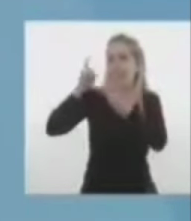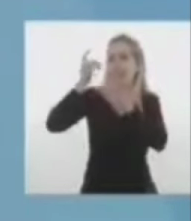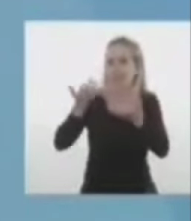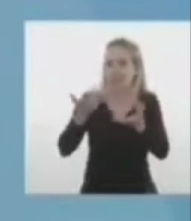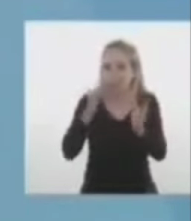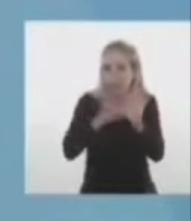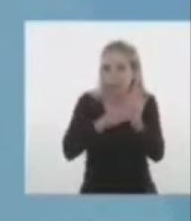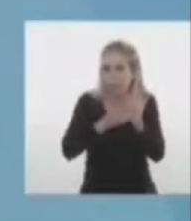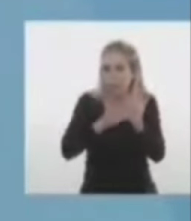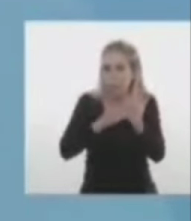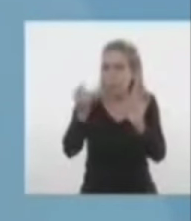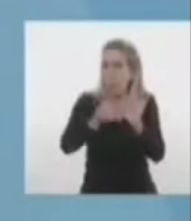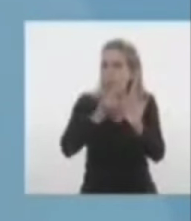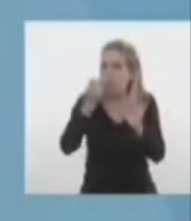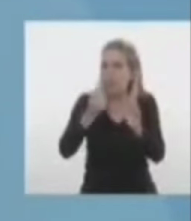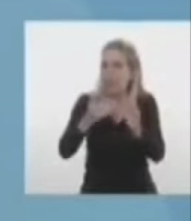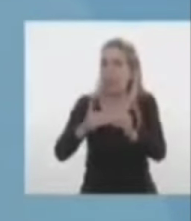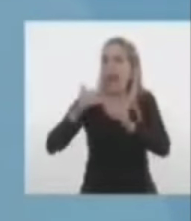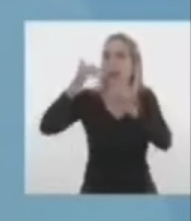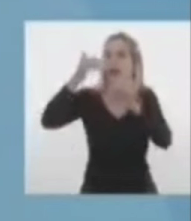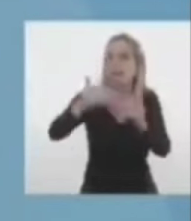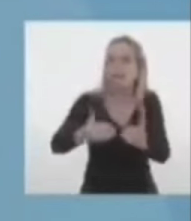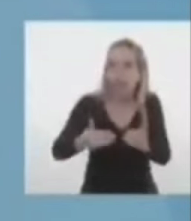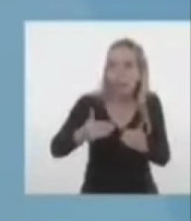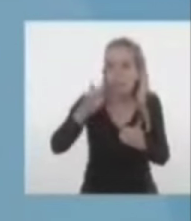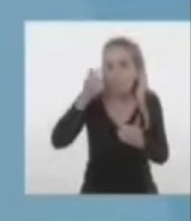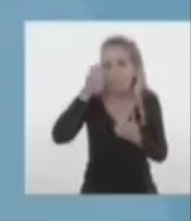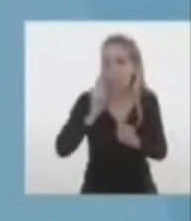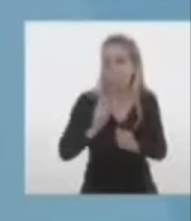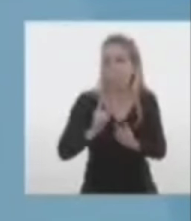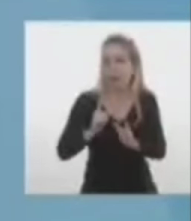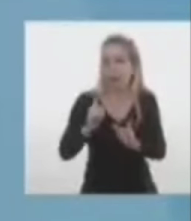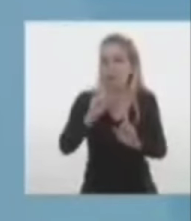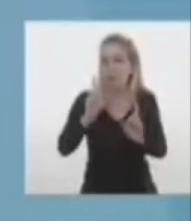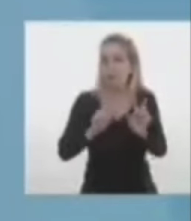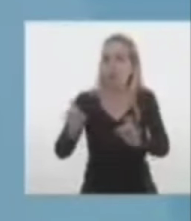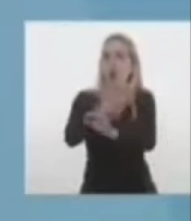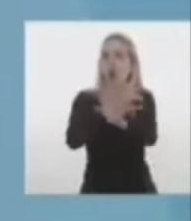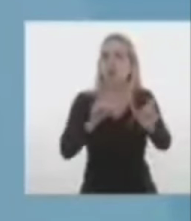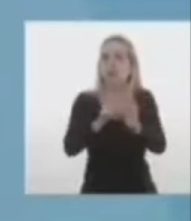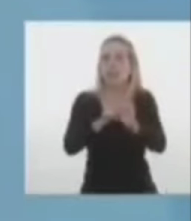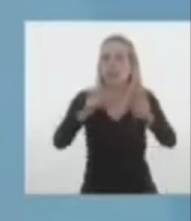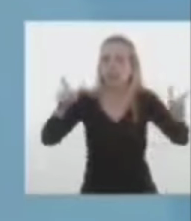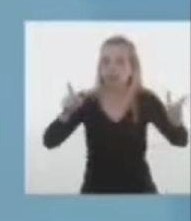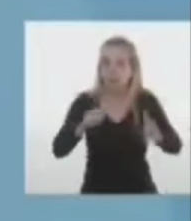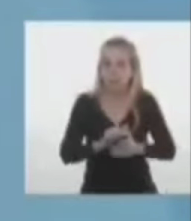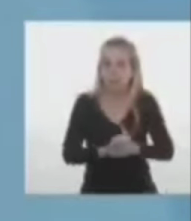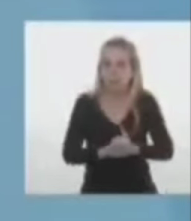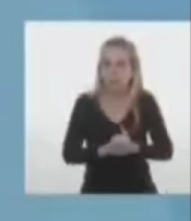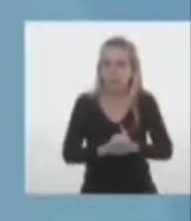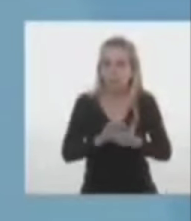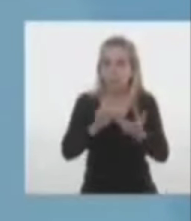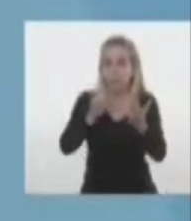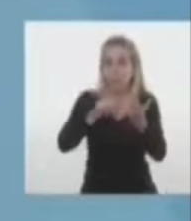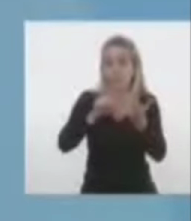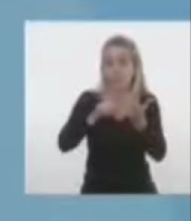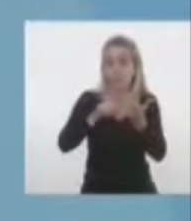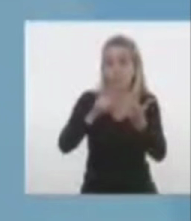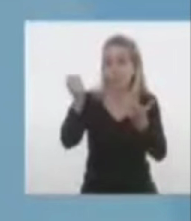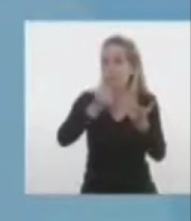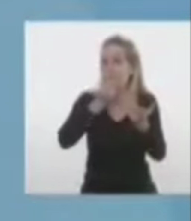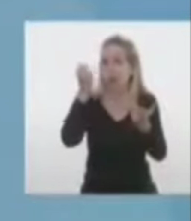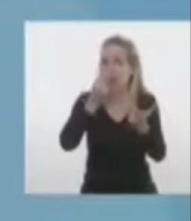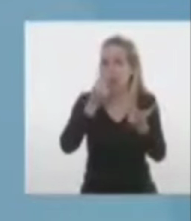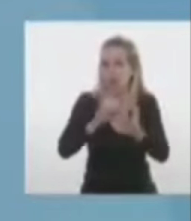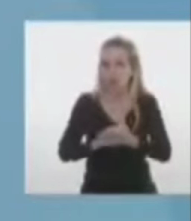no tenga el gobierno. Si no, fíjate cómo estaba el dólar cuando arrancó, cómo está ahora, cuál es el riesgo país, cómo está ahora, cuál